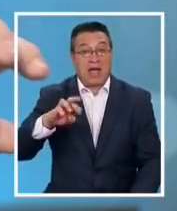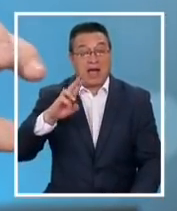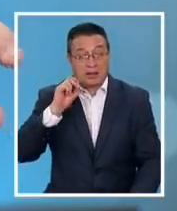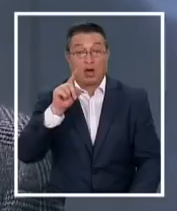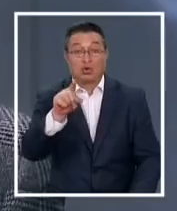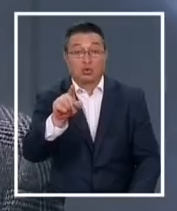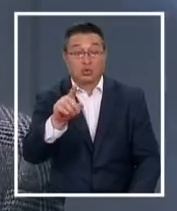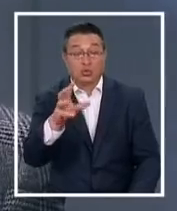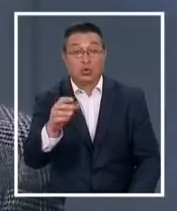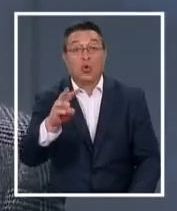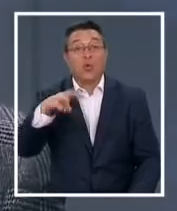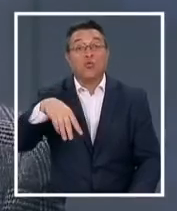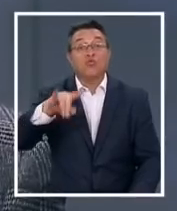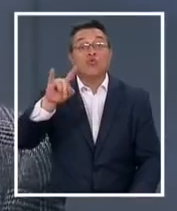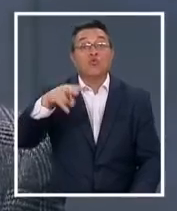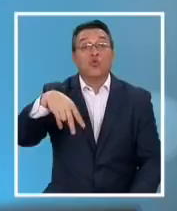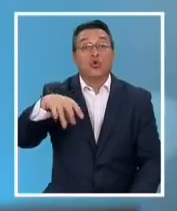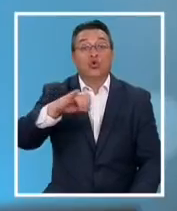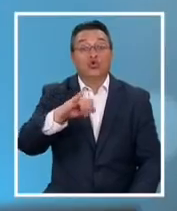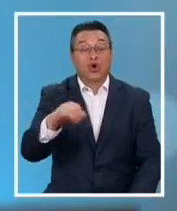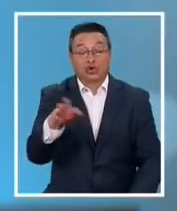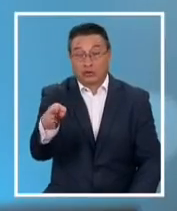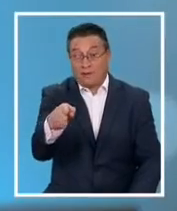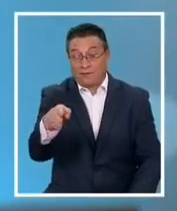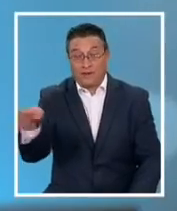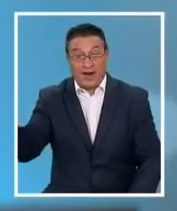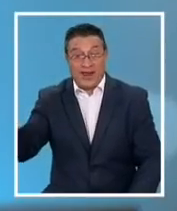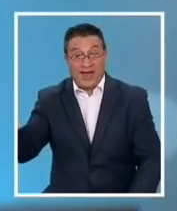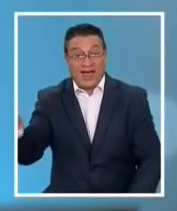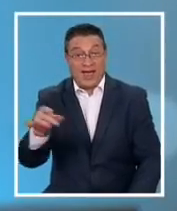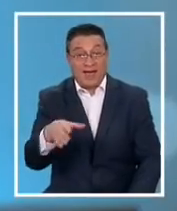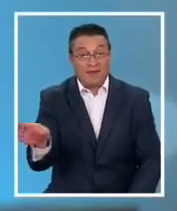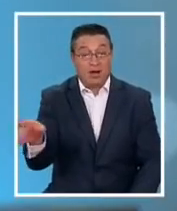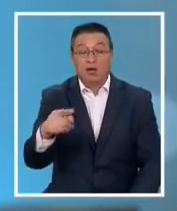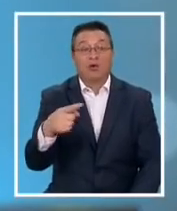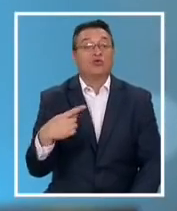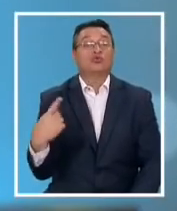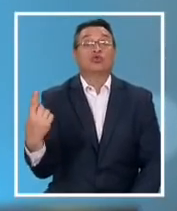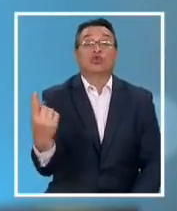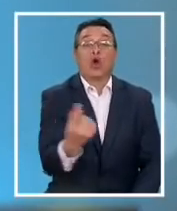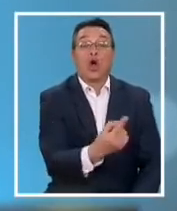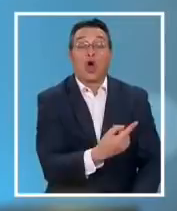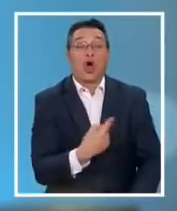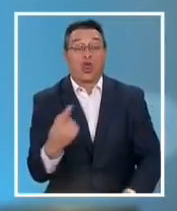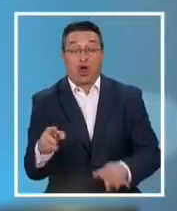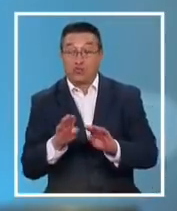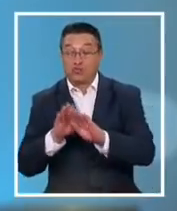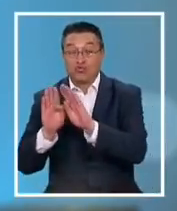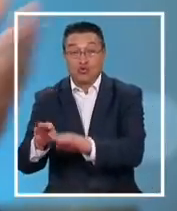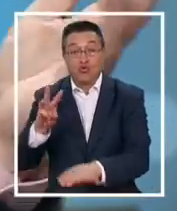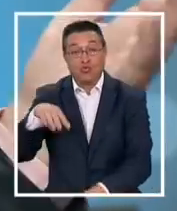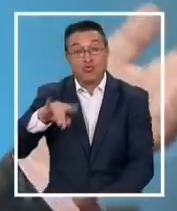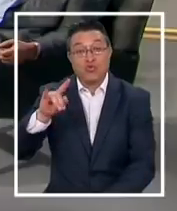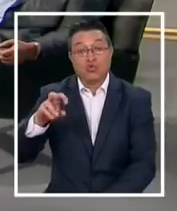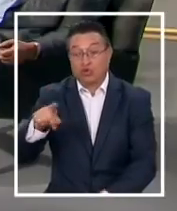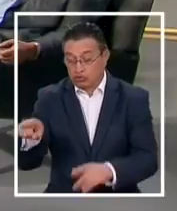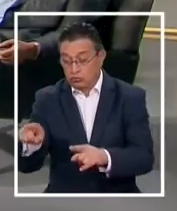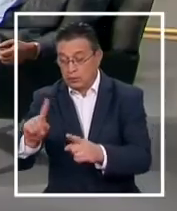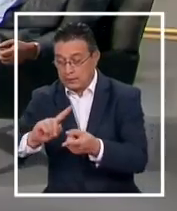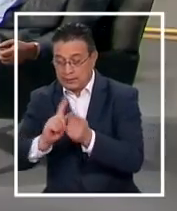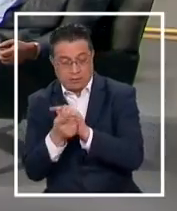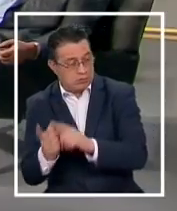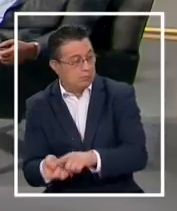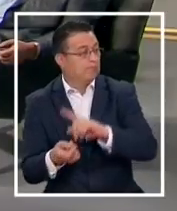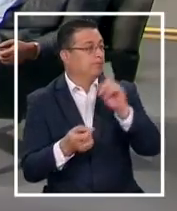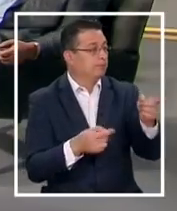tú retiras a Haroldo Muñoz, no es que todo el elector que va a preferir a Haroldo Muñoz va a optar por